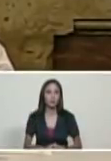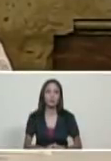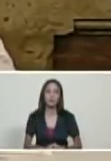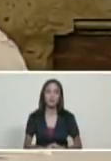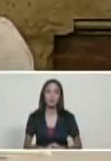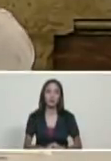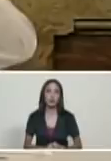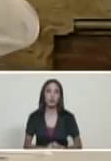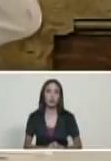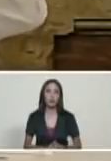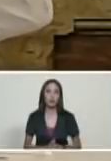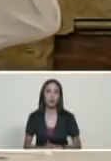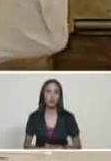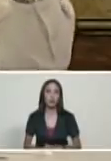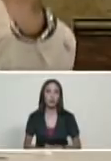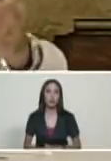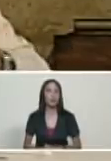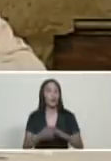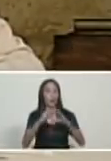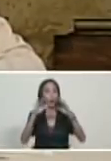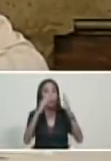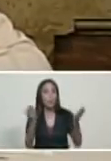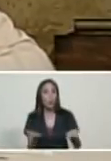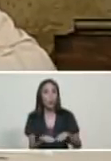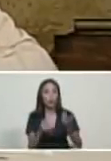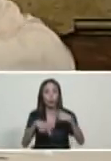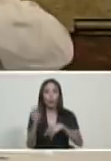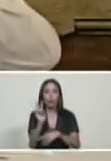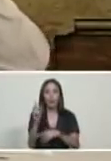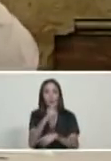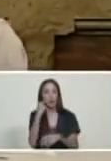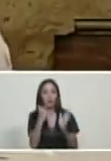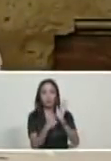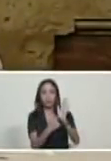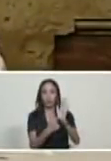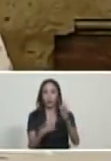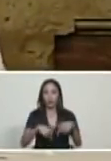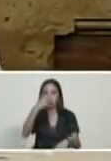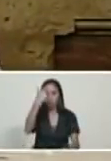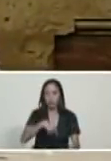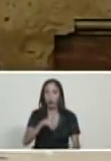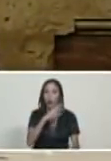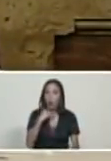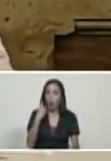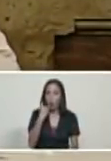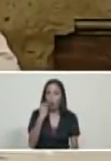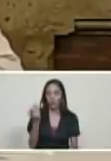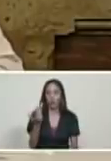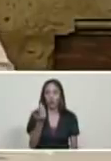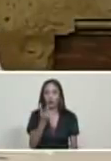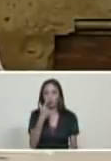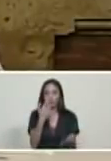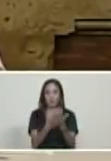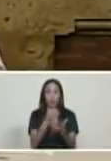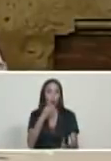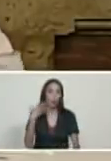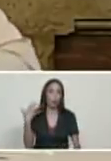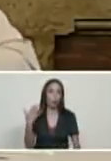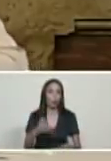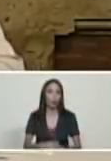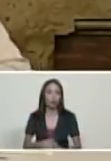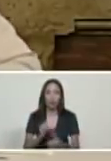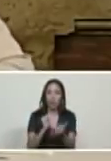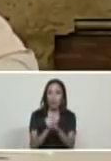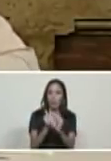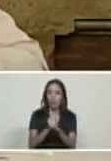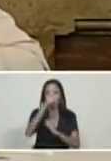nombre, Venezuela, llena de prestigio en el mundo. Por muchachos como José Bolivita Uzcategui, que van con su deporte,